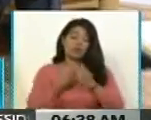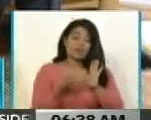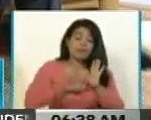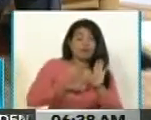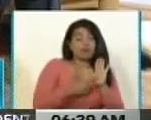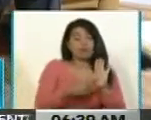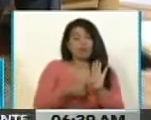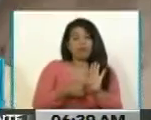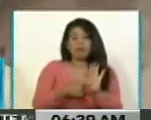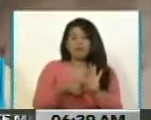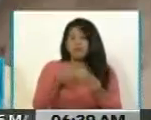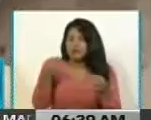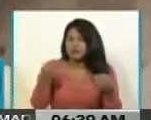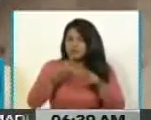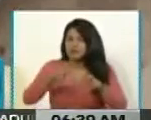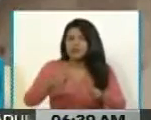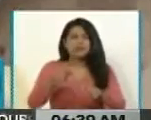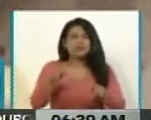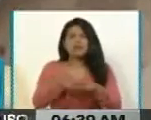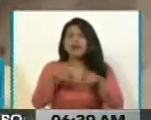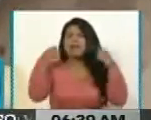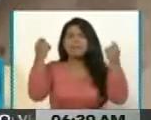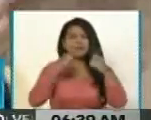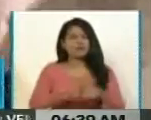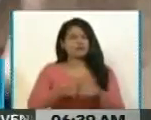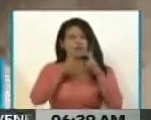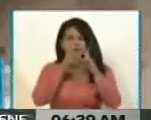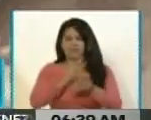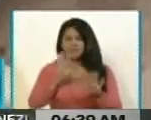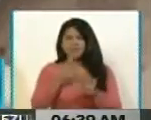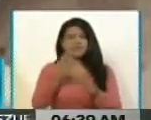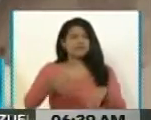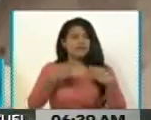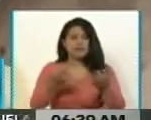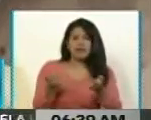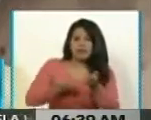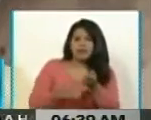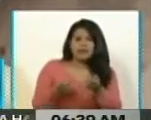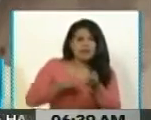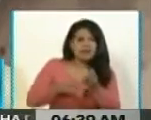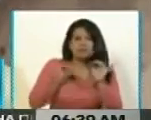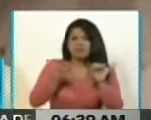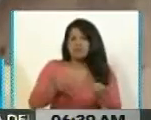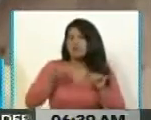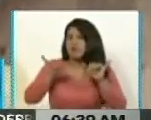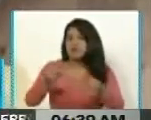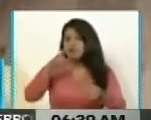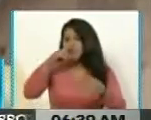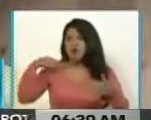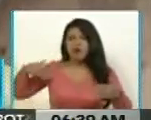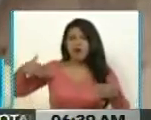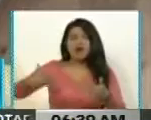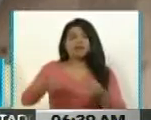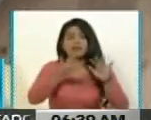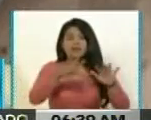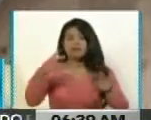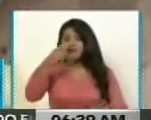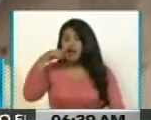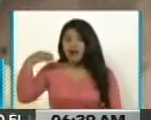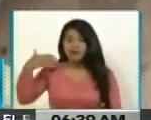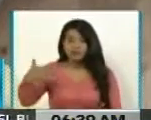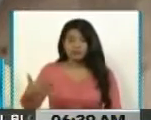una campaña perversa donde se repiten los mismos argumentos durante 17 años,